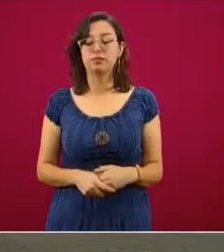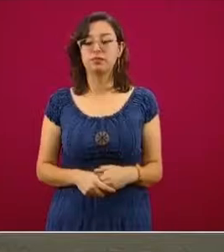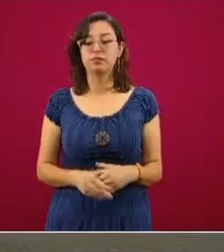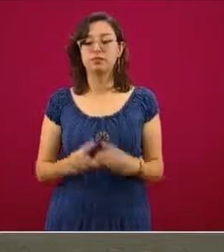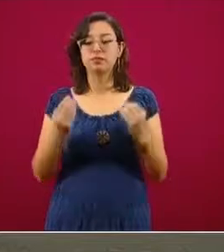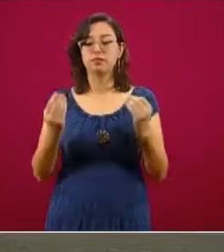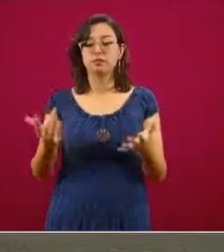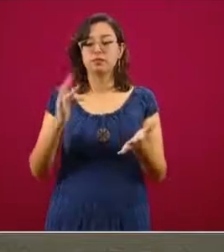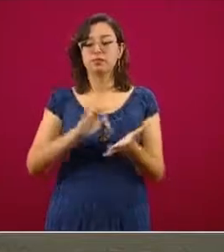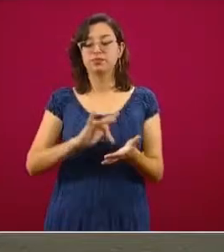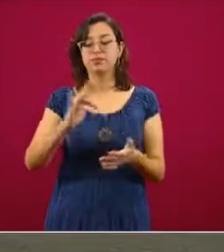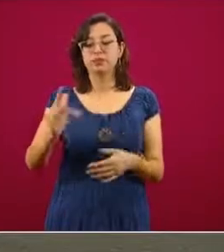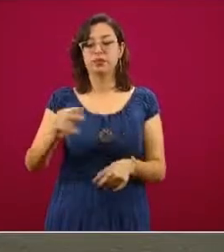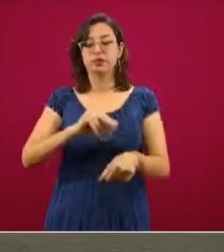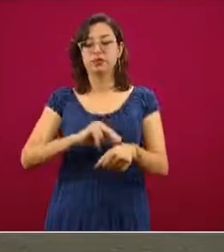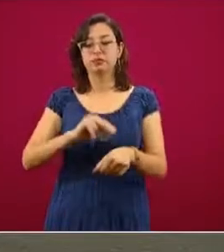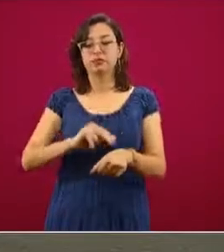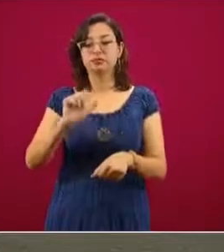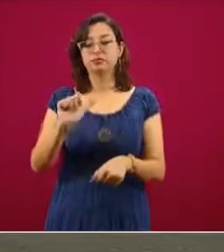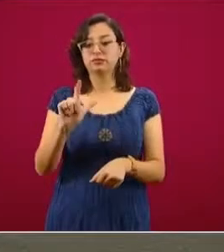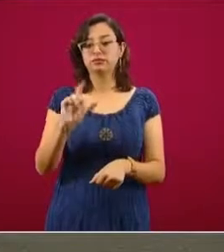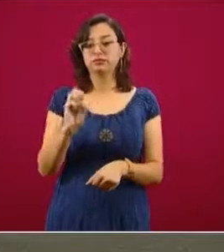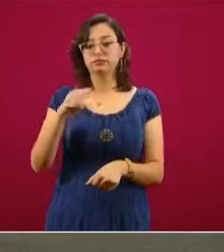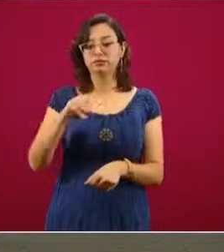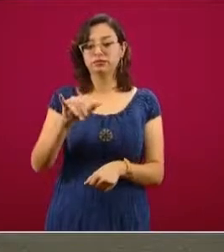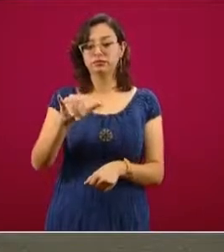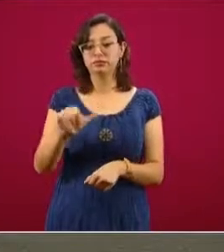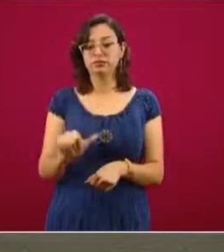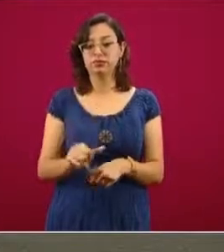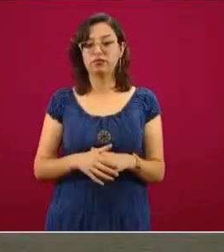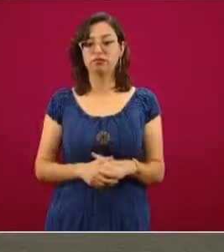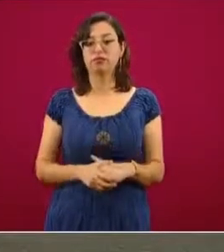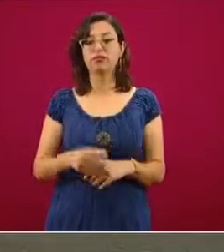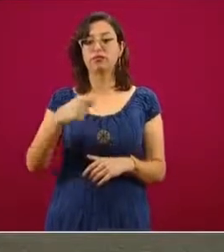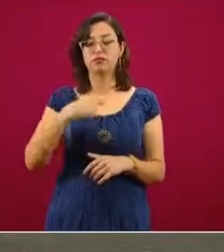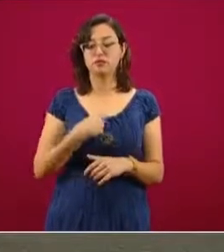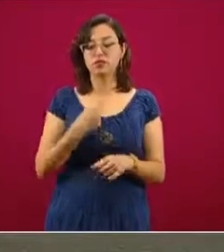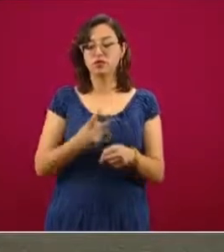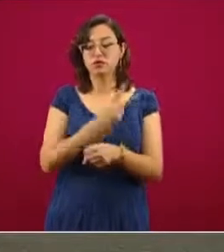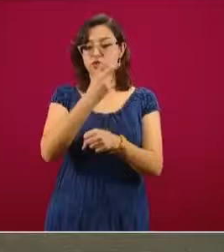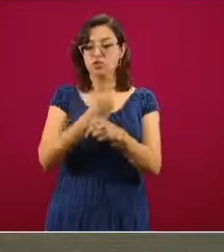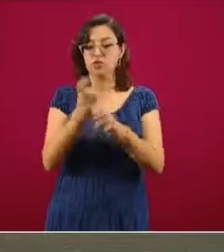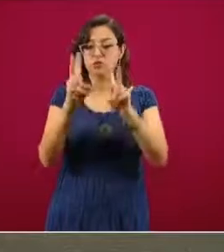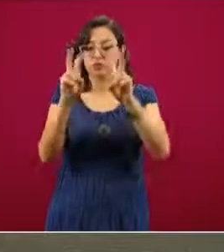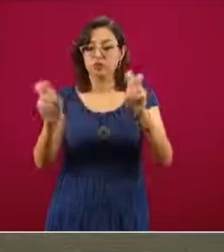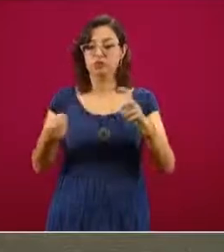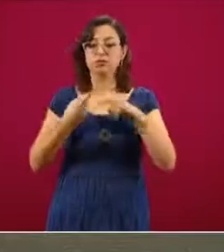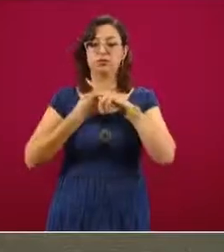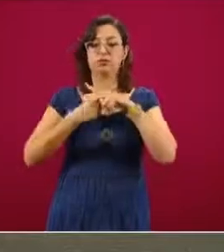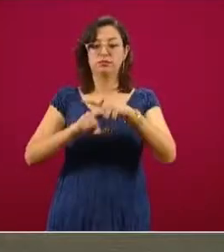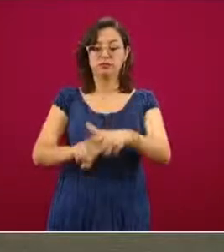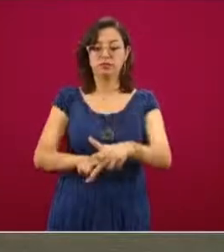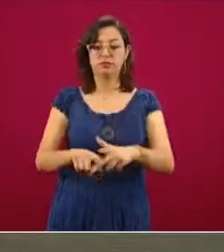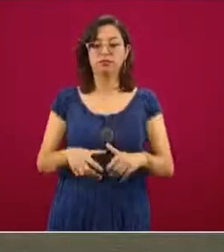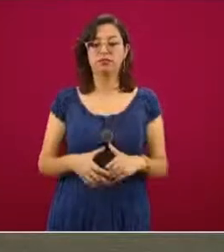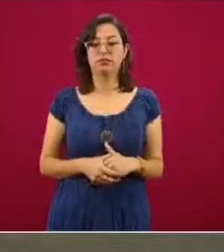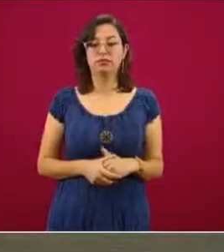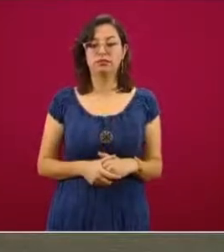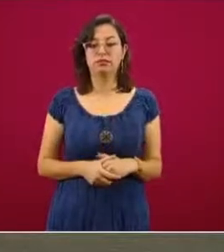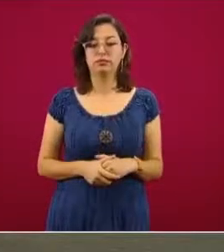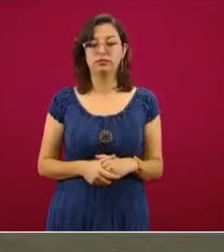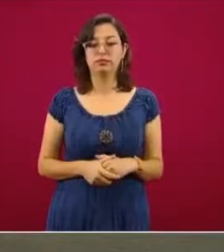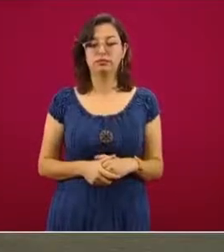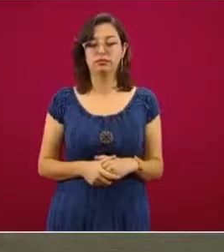Muchas gracias, doctor Alomía. Voy a introducir el segundo tema, que